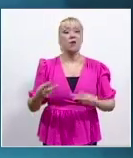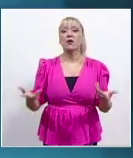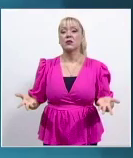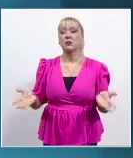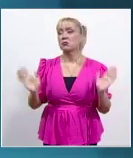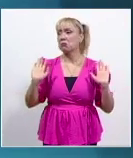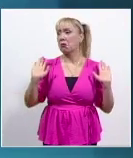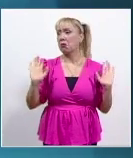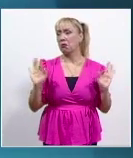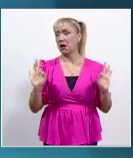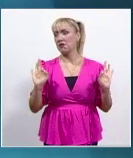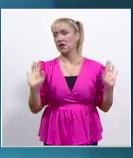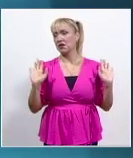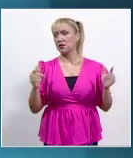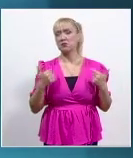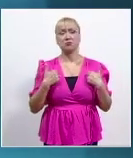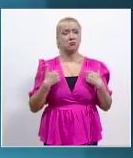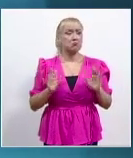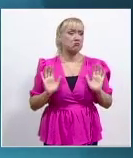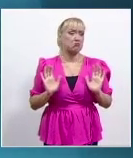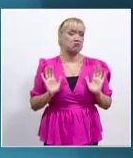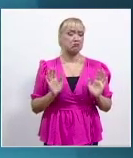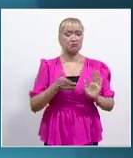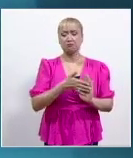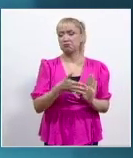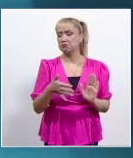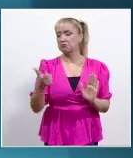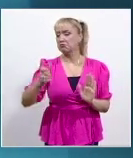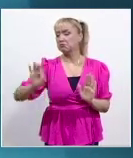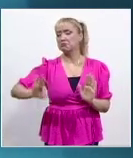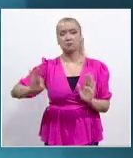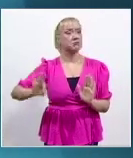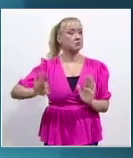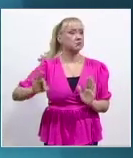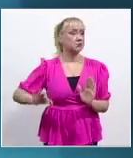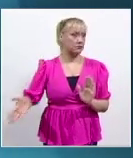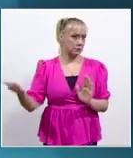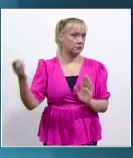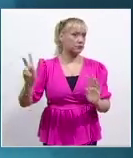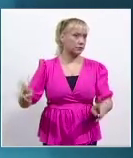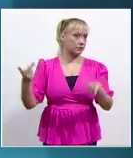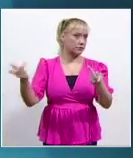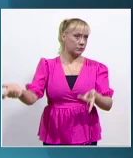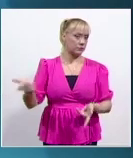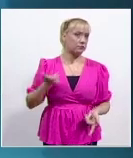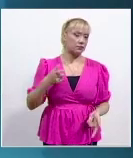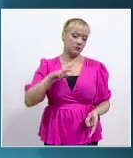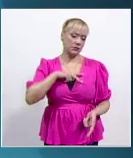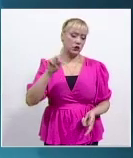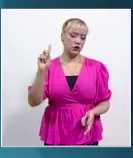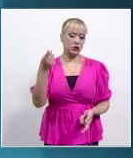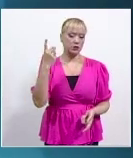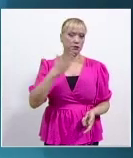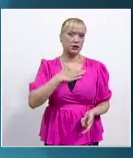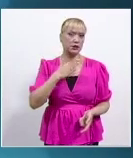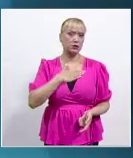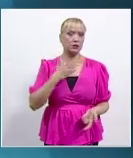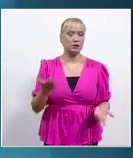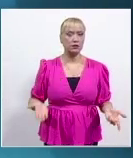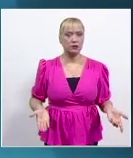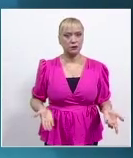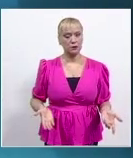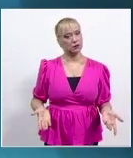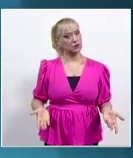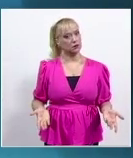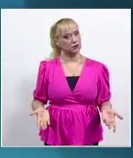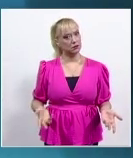perfecto, yo sigo corriendo esto, corre intereses y pues ahí cuando puedan vender las casas me pagan, porque son mis dólares lo que se llevaron de aquí. Efectivamente son dólares de